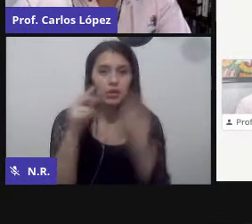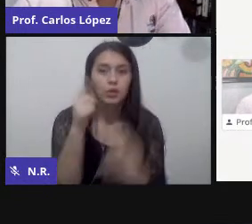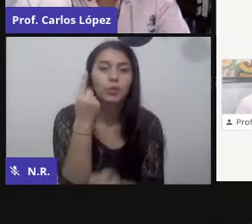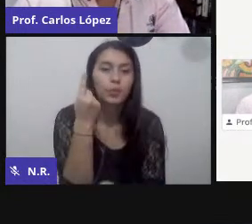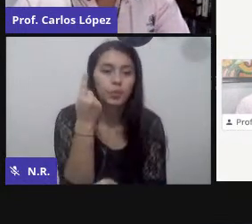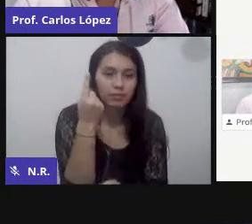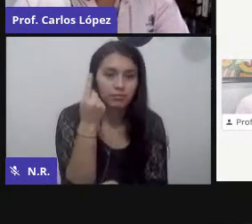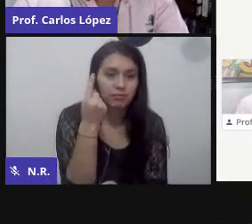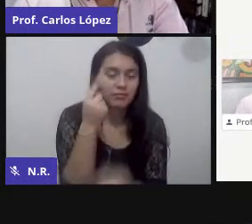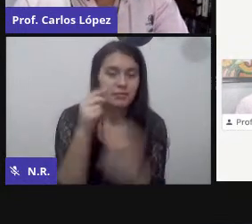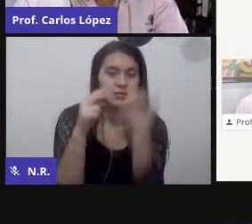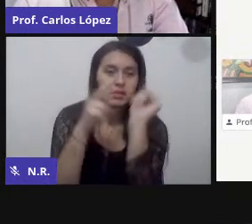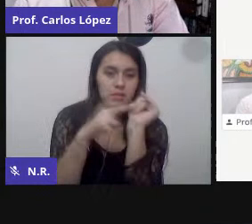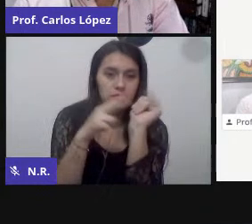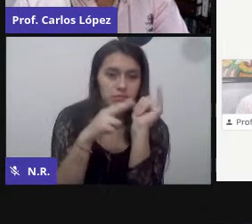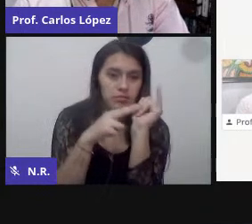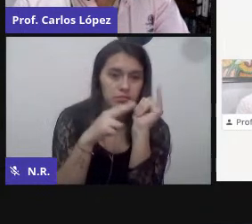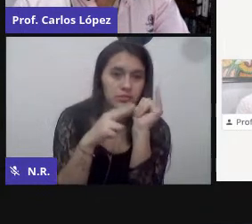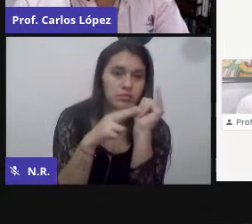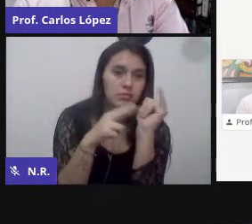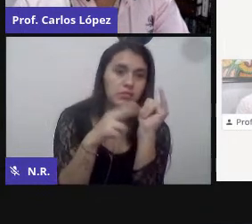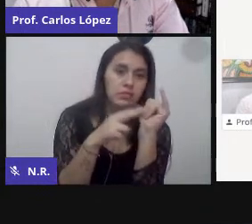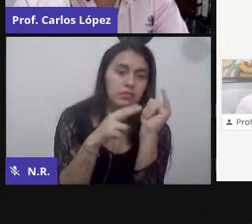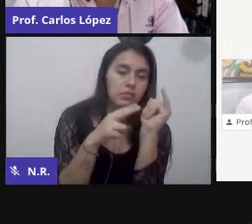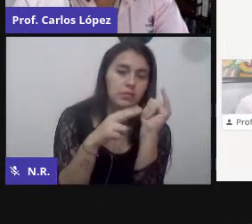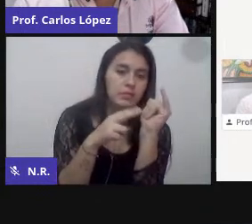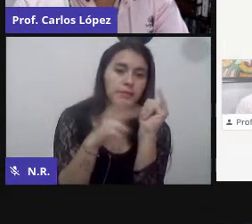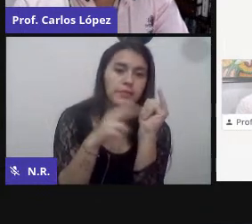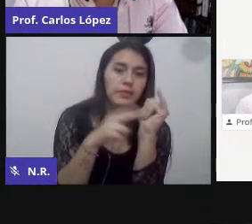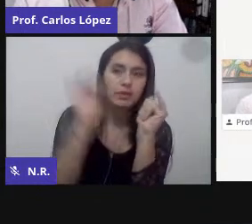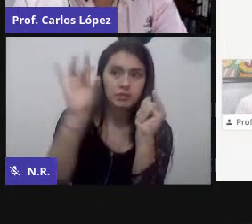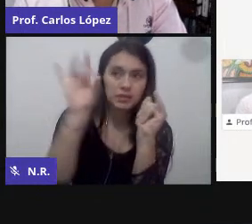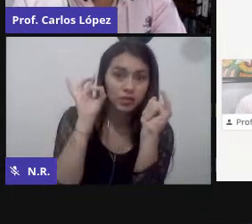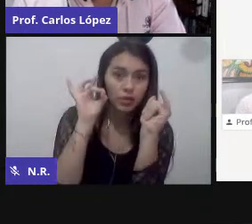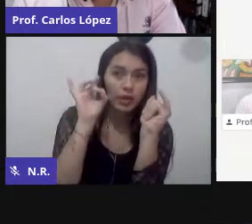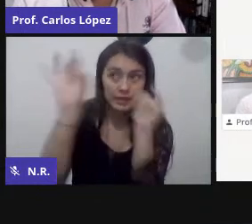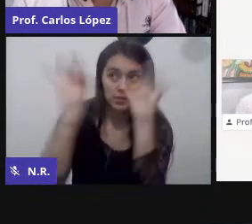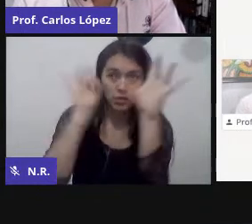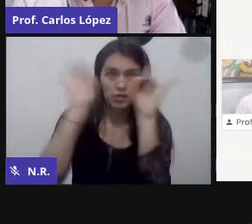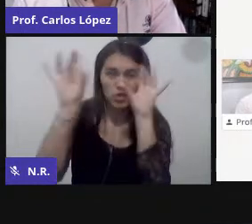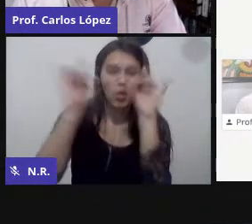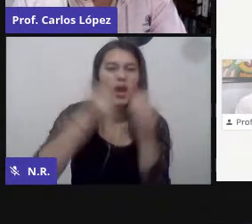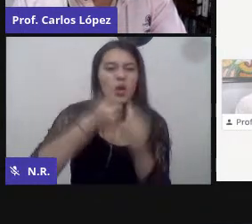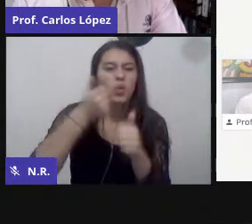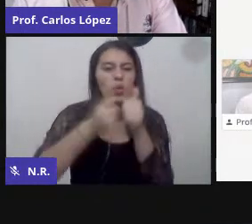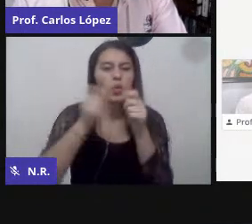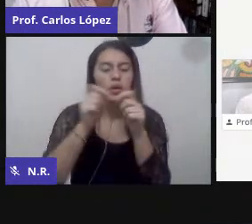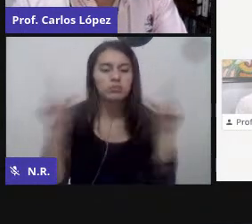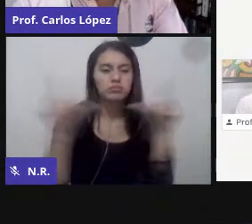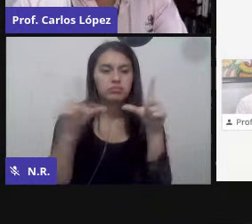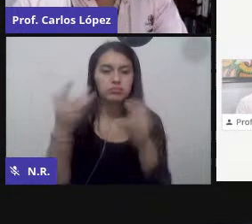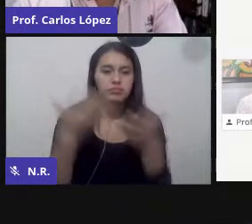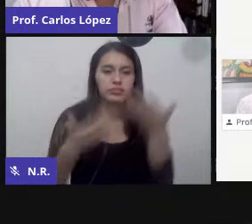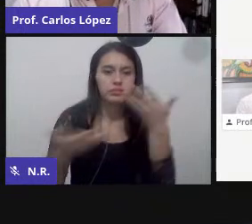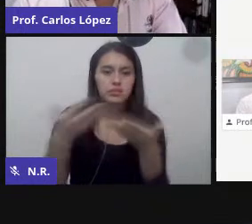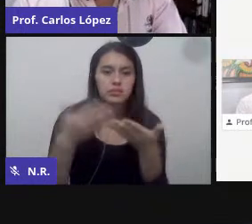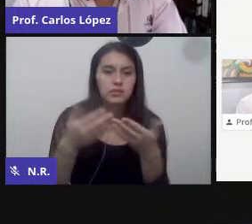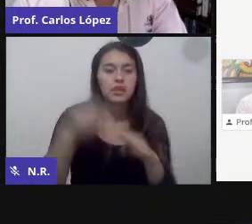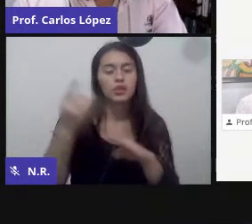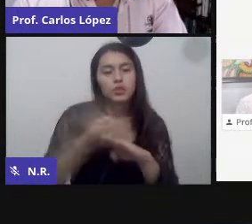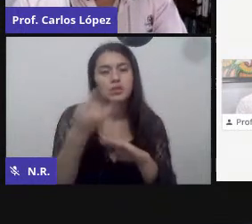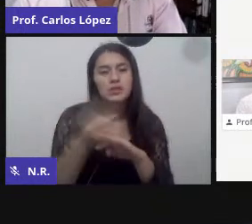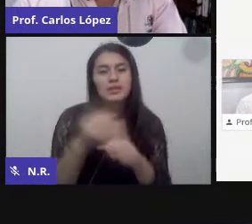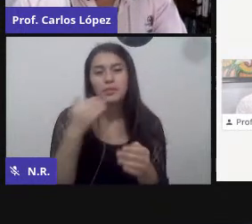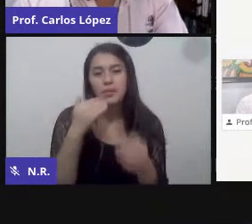de YouTube, de Google Chrome, y tiene la opción de utilizar el sonido del